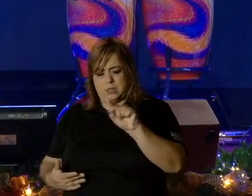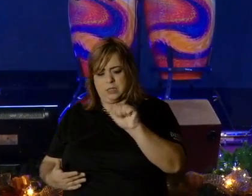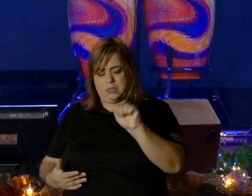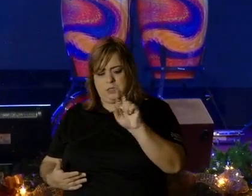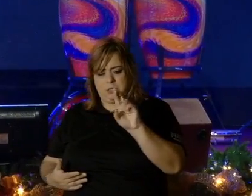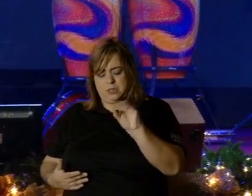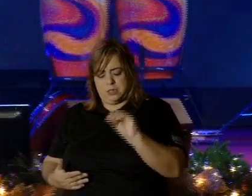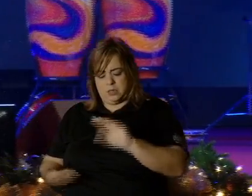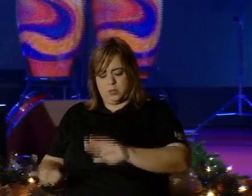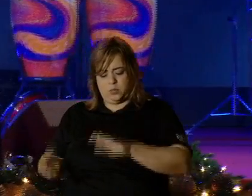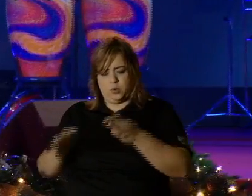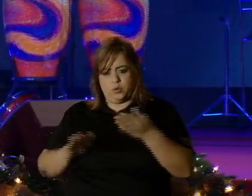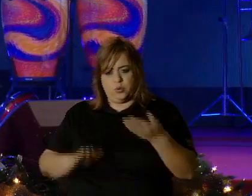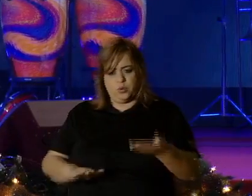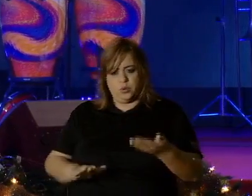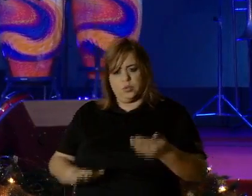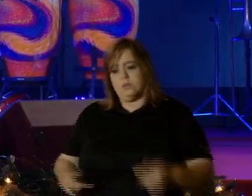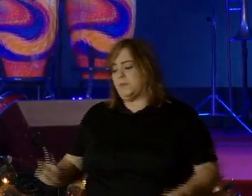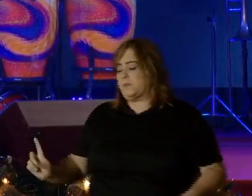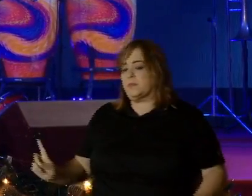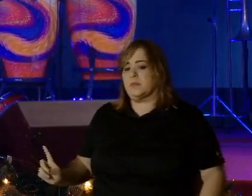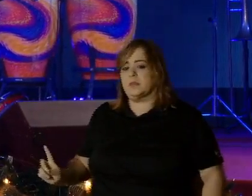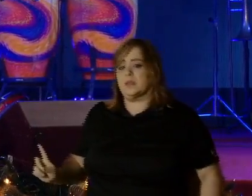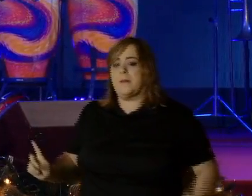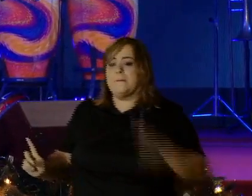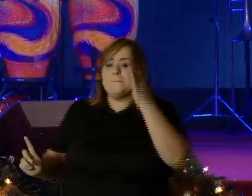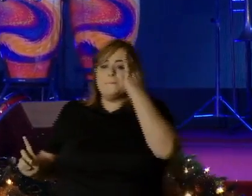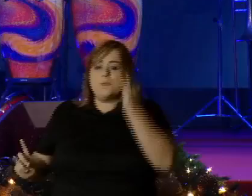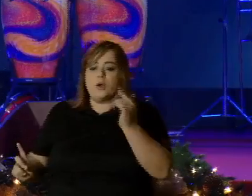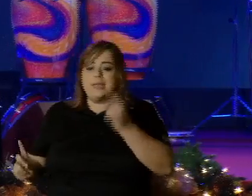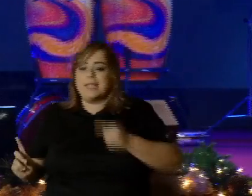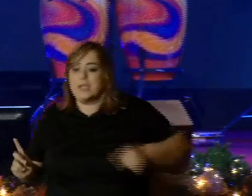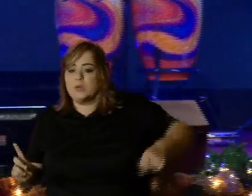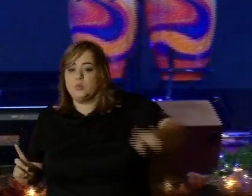pero mira por quién se alegra, y me alegro por vosotros,